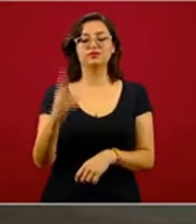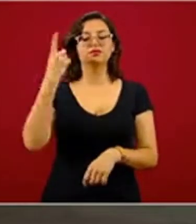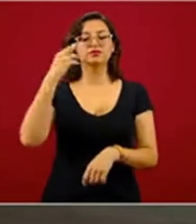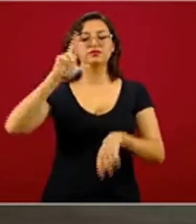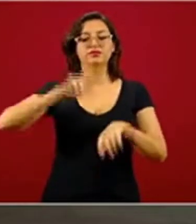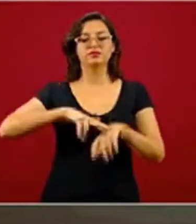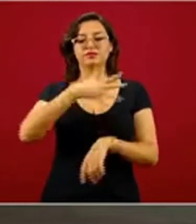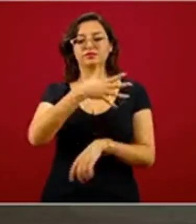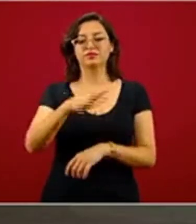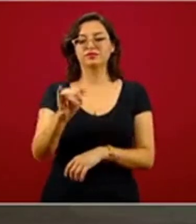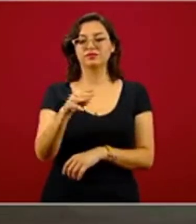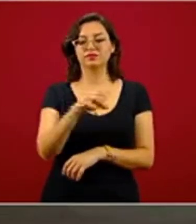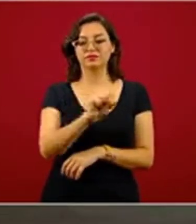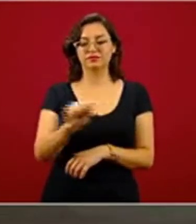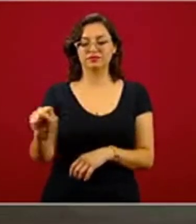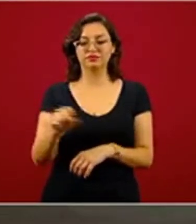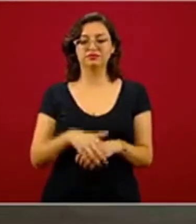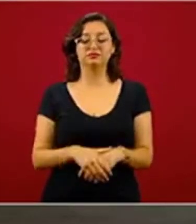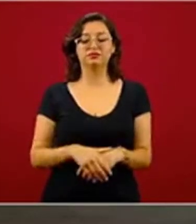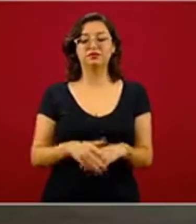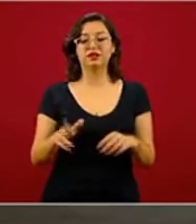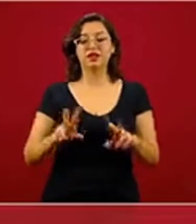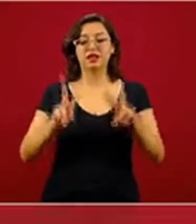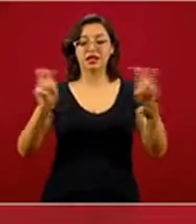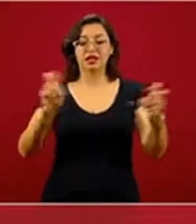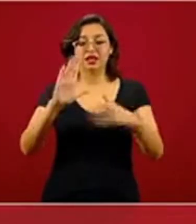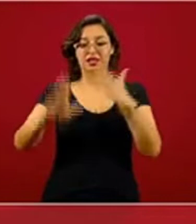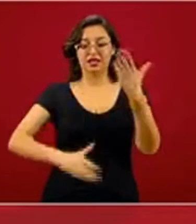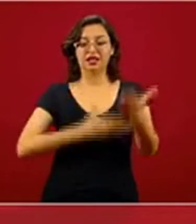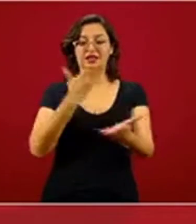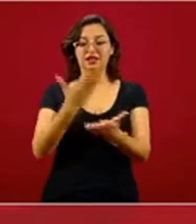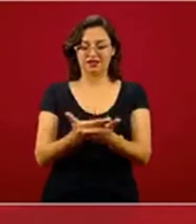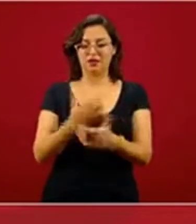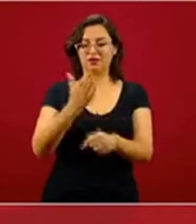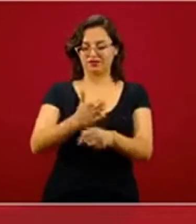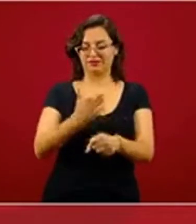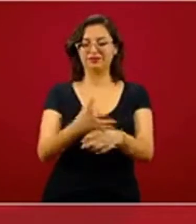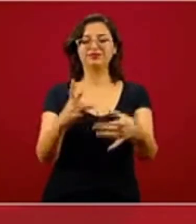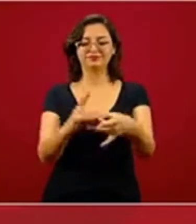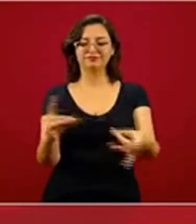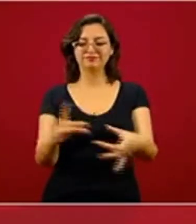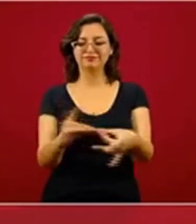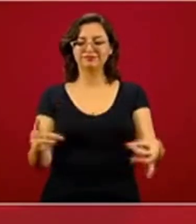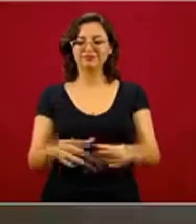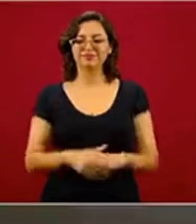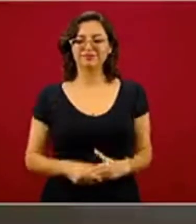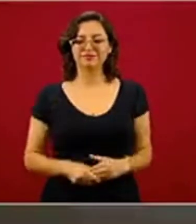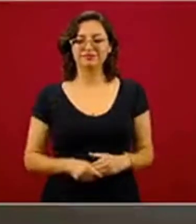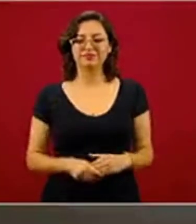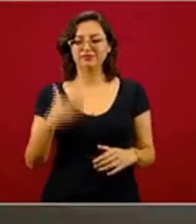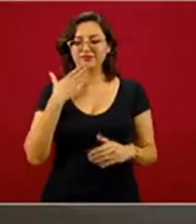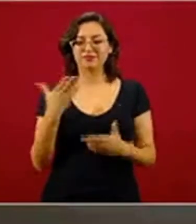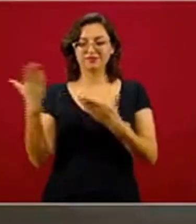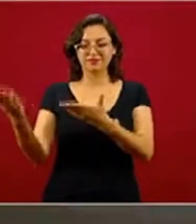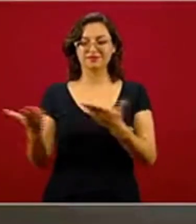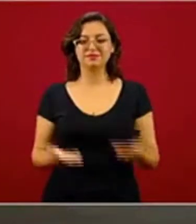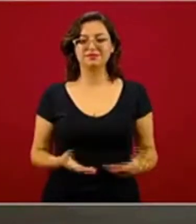para comentar sobre una iniciativa que él mismo explicará en unos momentos. Bienvenido,